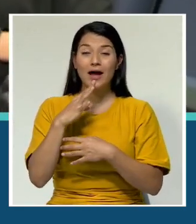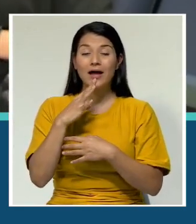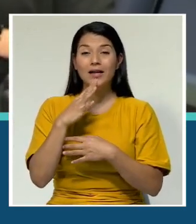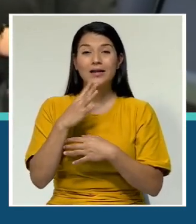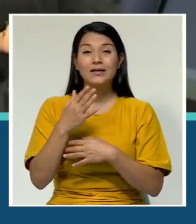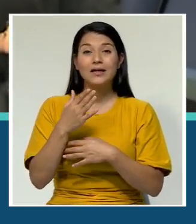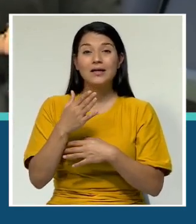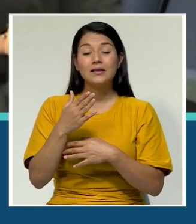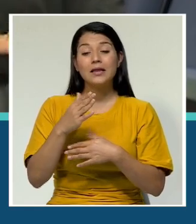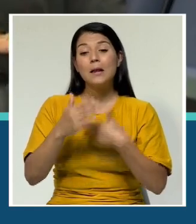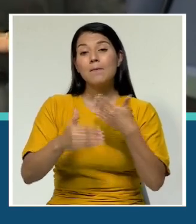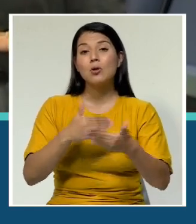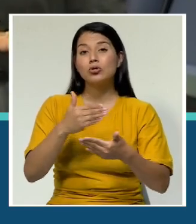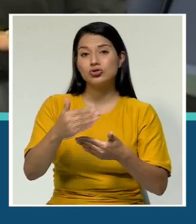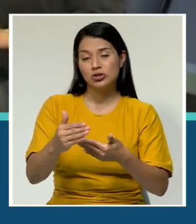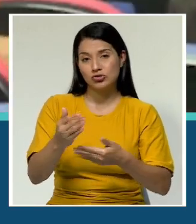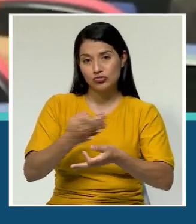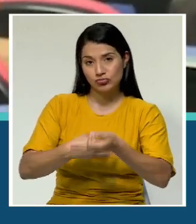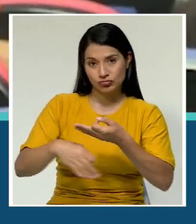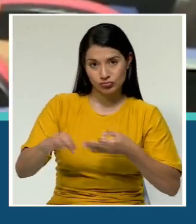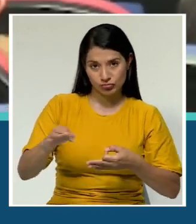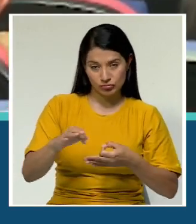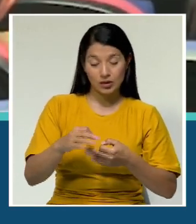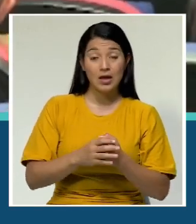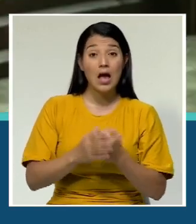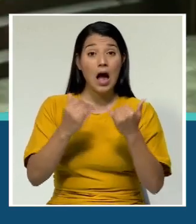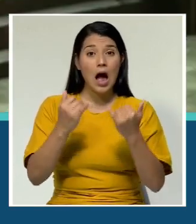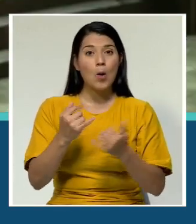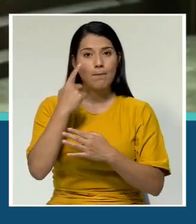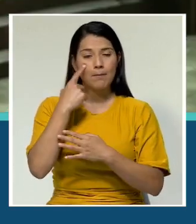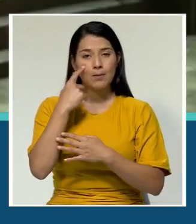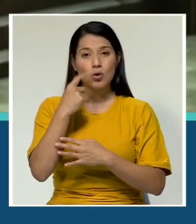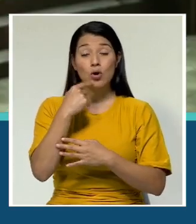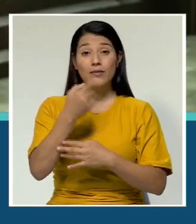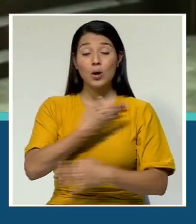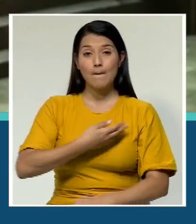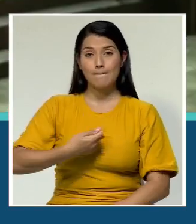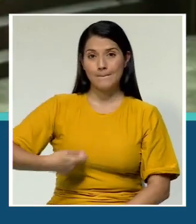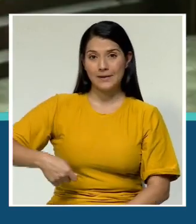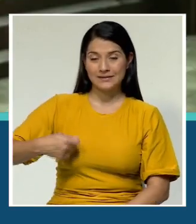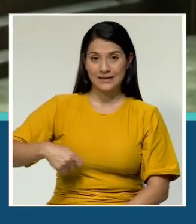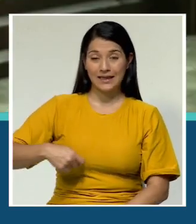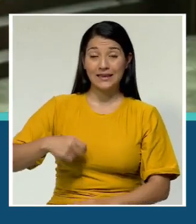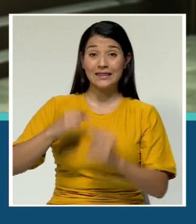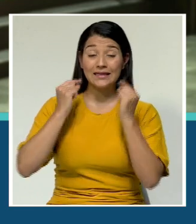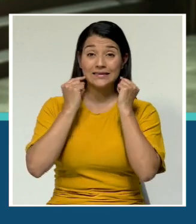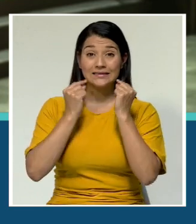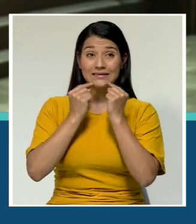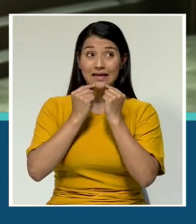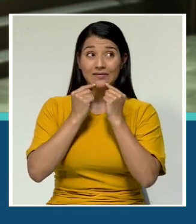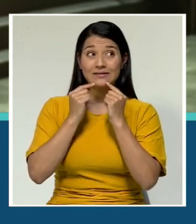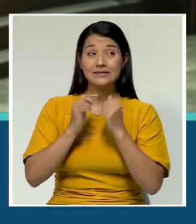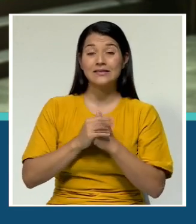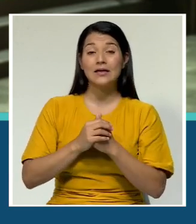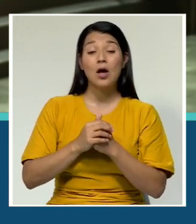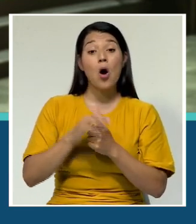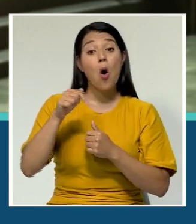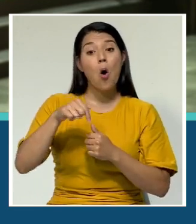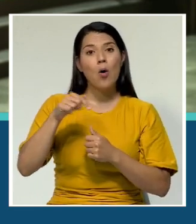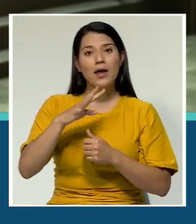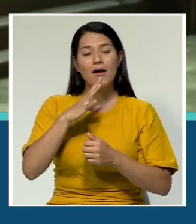que esta reunión precisamente fue para hablar ya antes de lo que va a ser el traspaso de poderes. Veamos, escuchemos parte